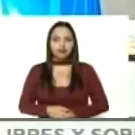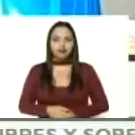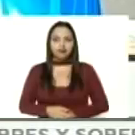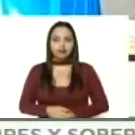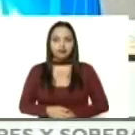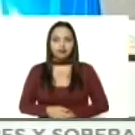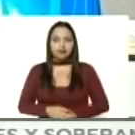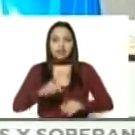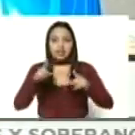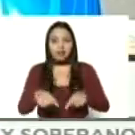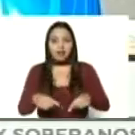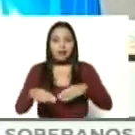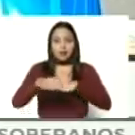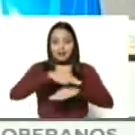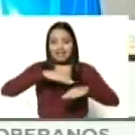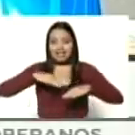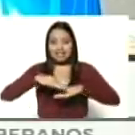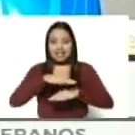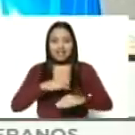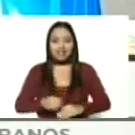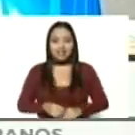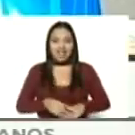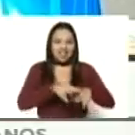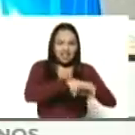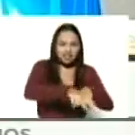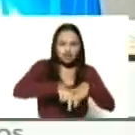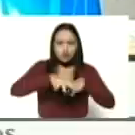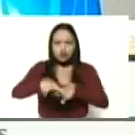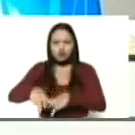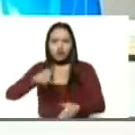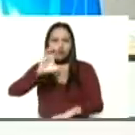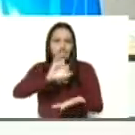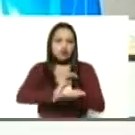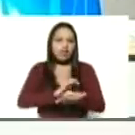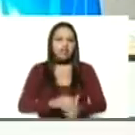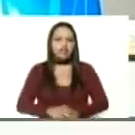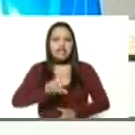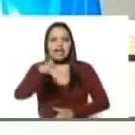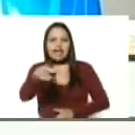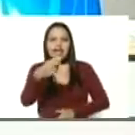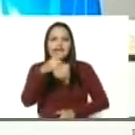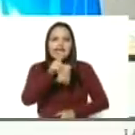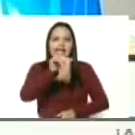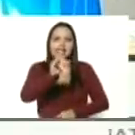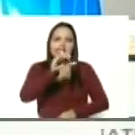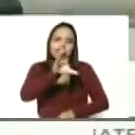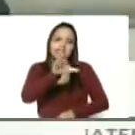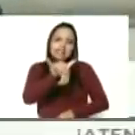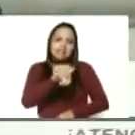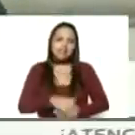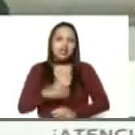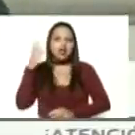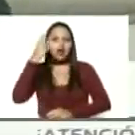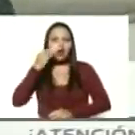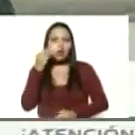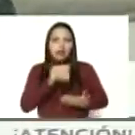También está la ministra de Agricultura Urbana, Gracie Barrios, joven,